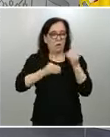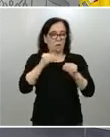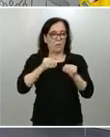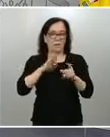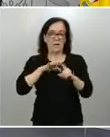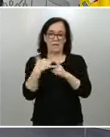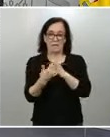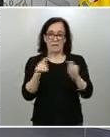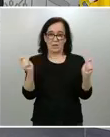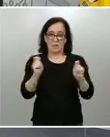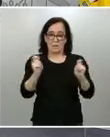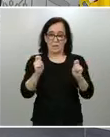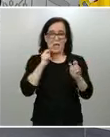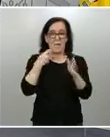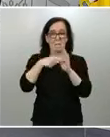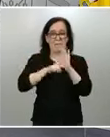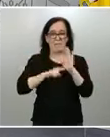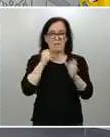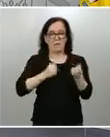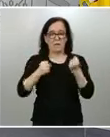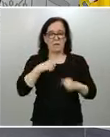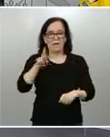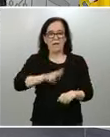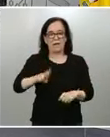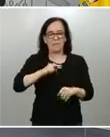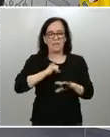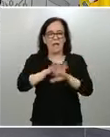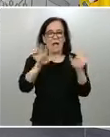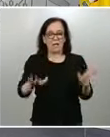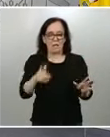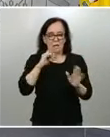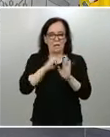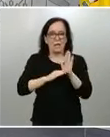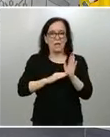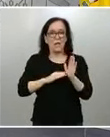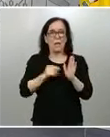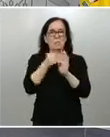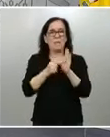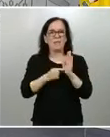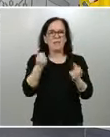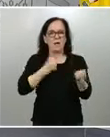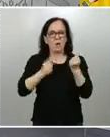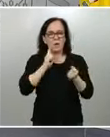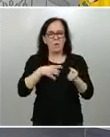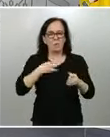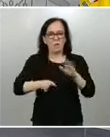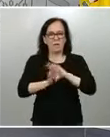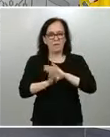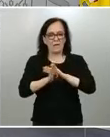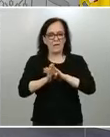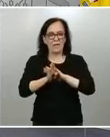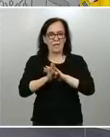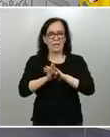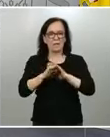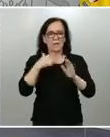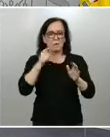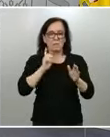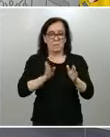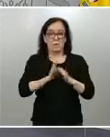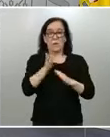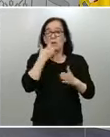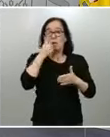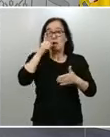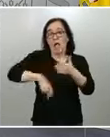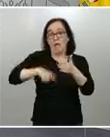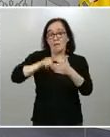económicas yo quería insistir ahí que nos aclare estas medias económicas no podrían mantenerse una vez querida decaiga la subida del alquiler por ejemplo no no estaría